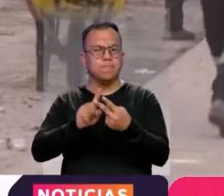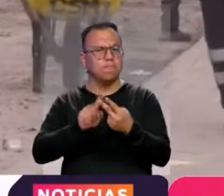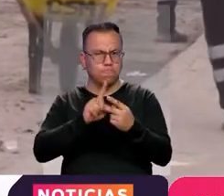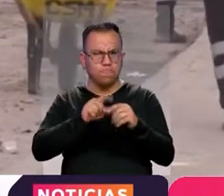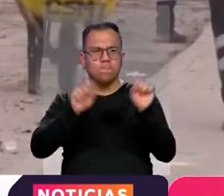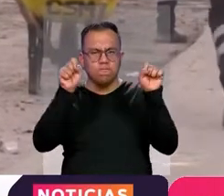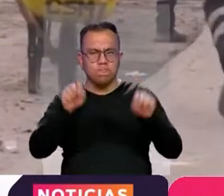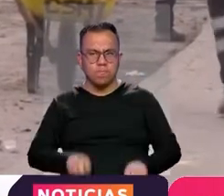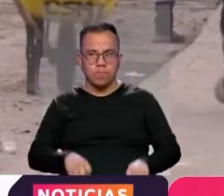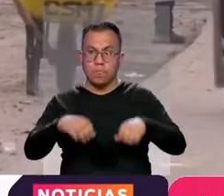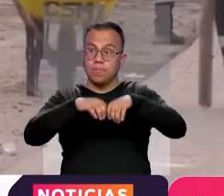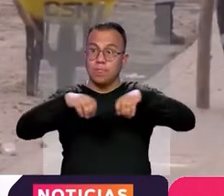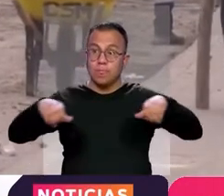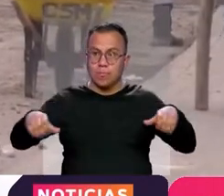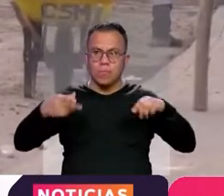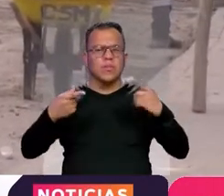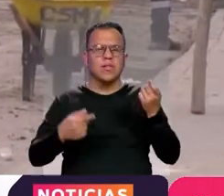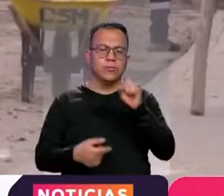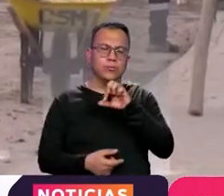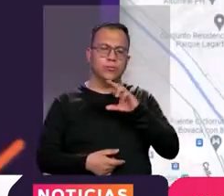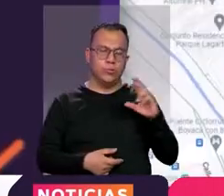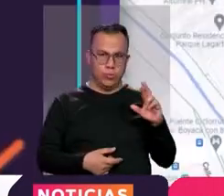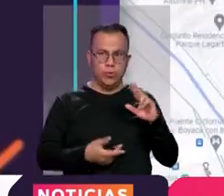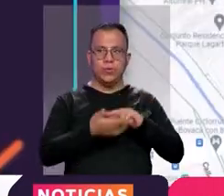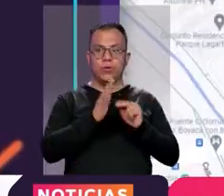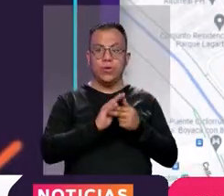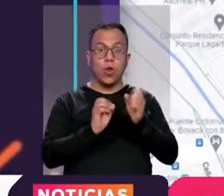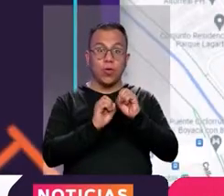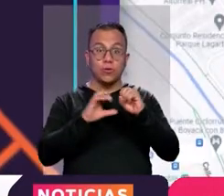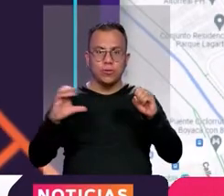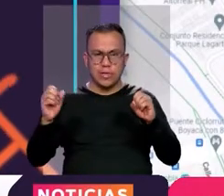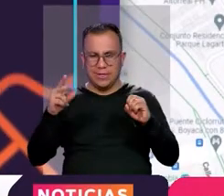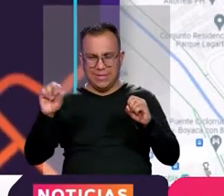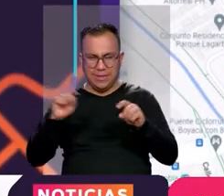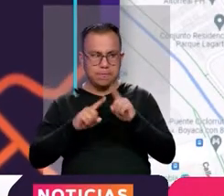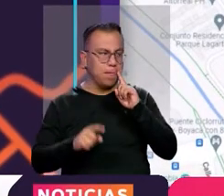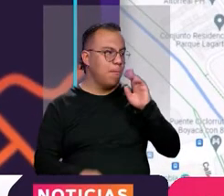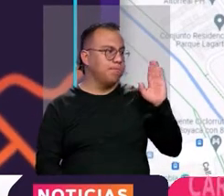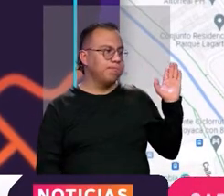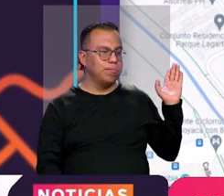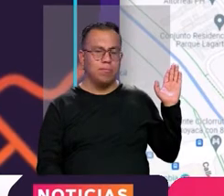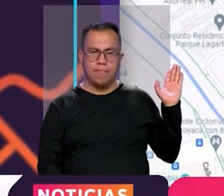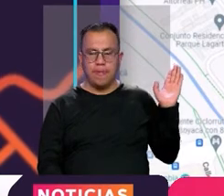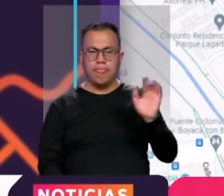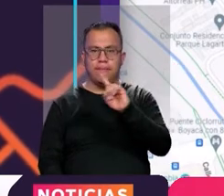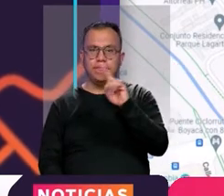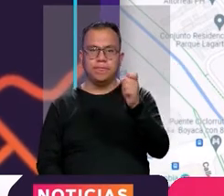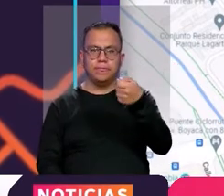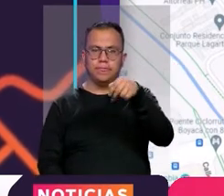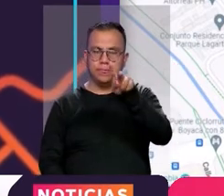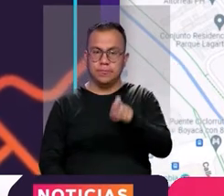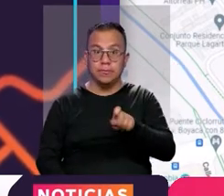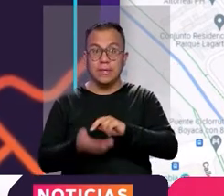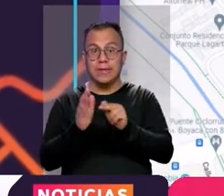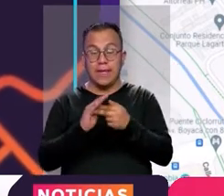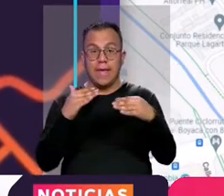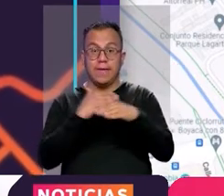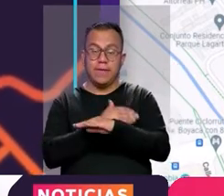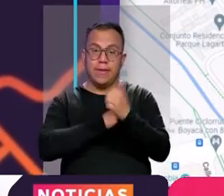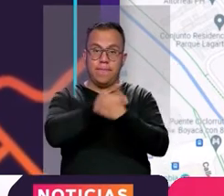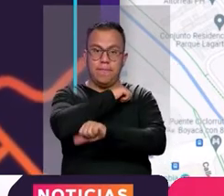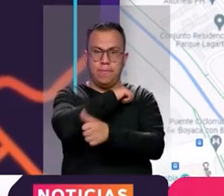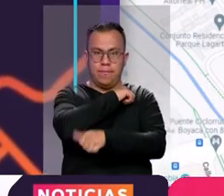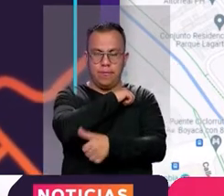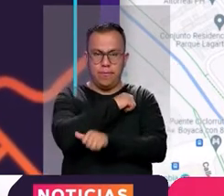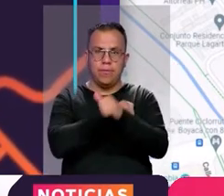autorizado en el andén ubicado en sentido sur y un carril en sentido occidente-oriente en la avenida calle 116 entre la avenida boyacá y